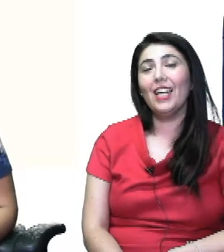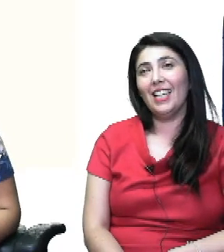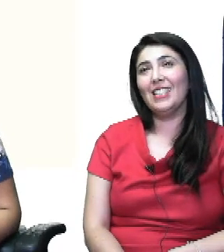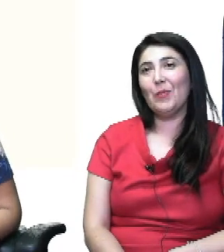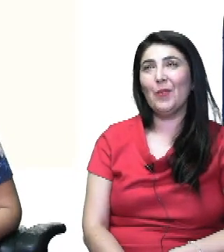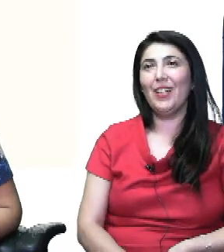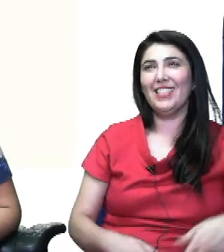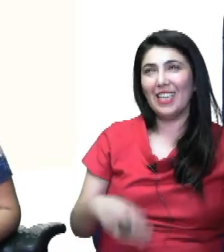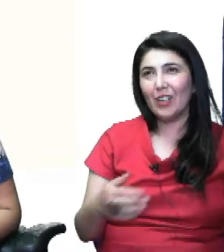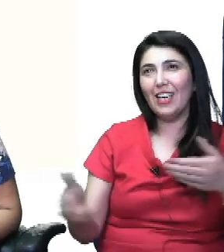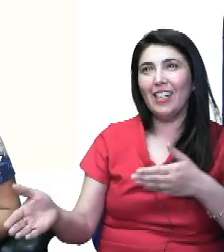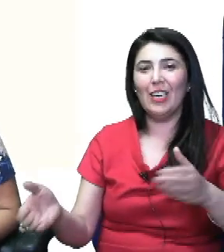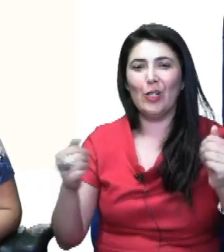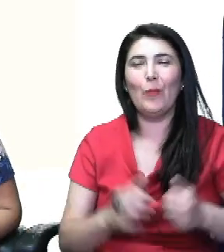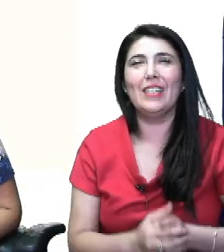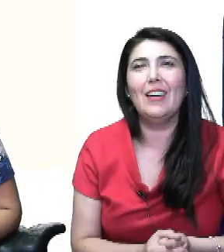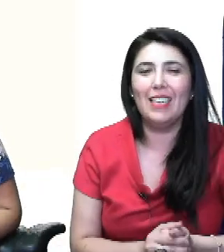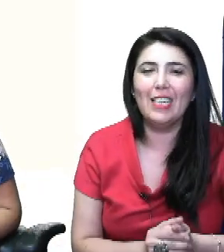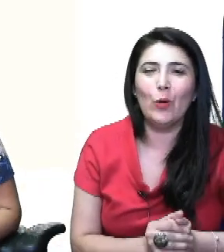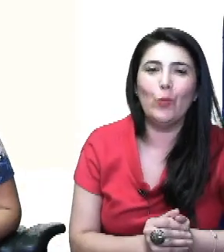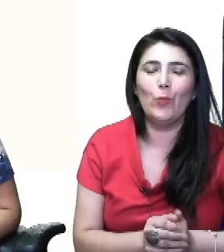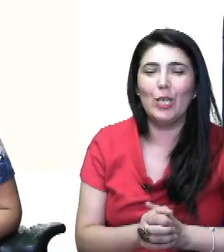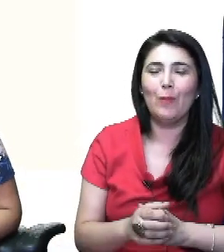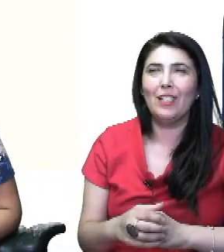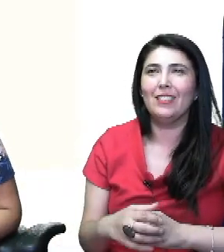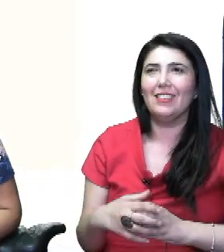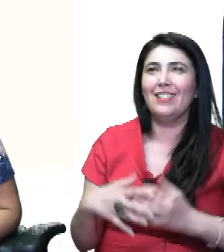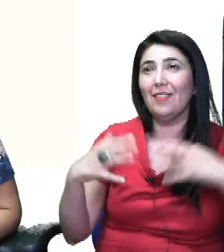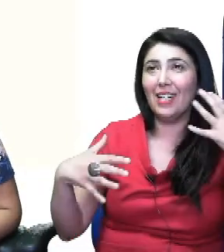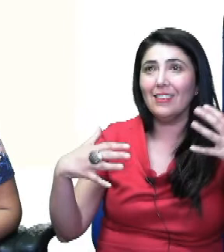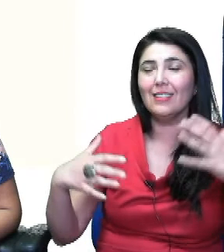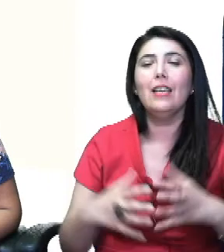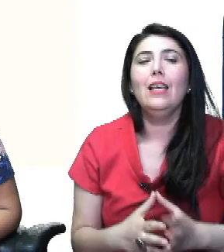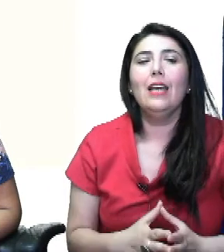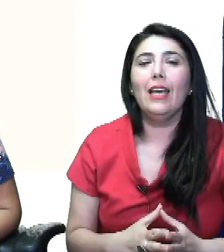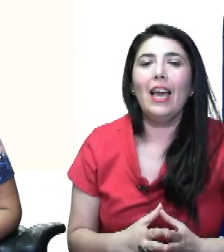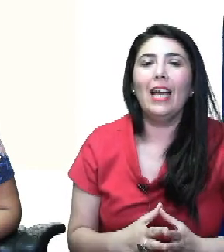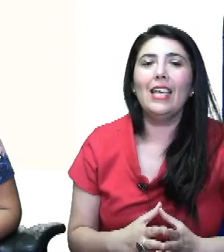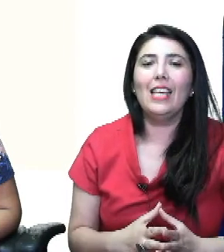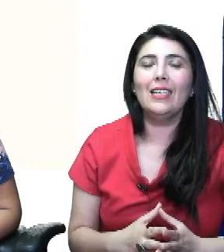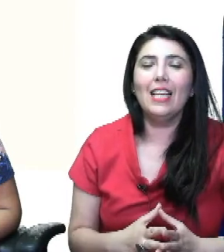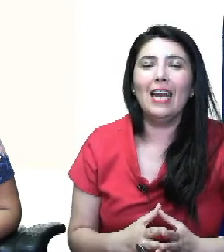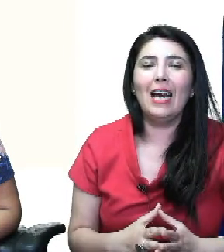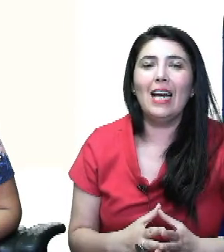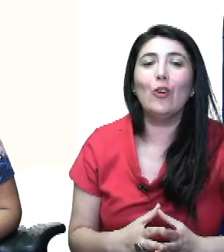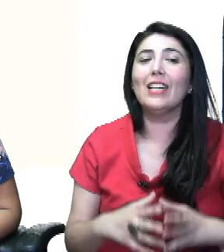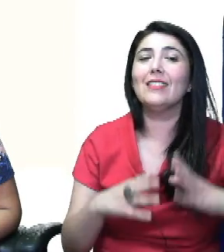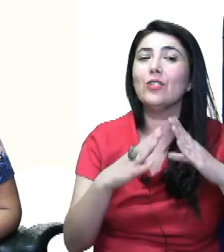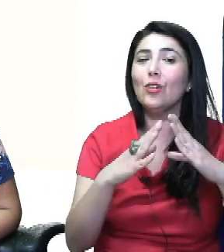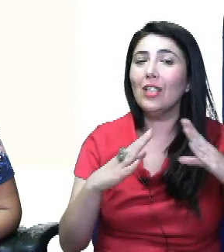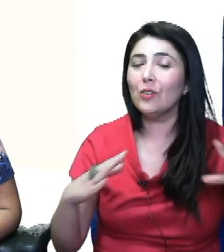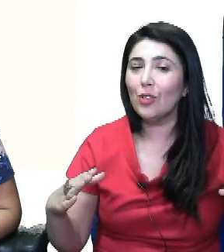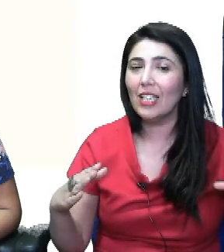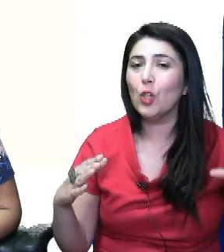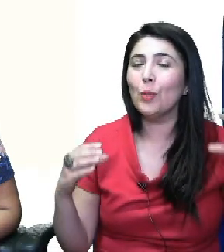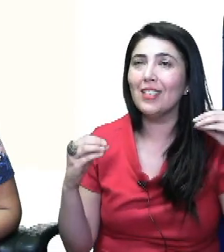Bueno, en esa misma, siguiendo la línea de lo que nos planteaba Belén, de los múltiples niveles, aquí está la